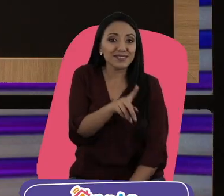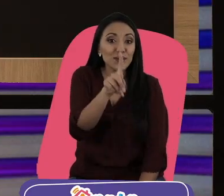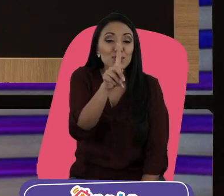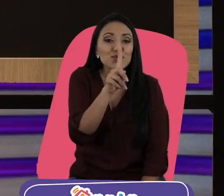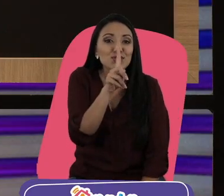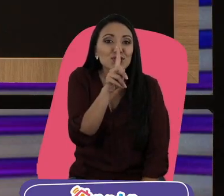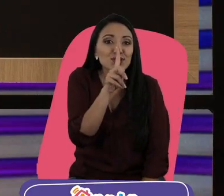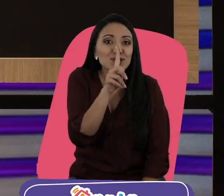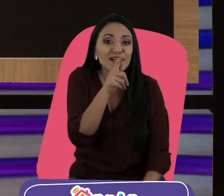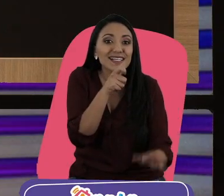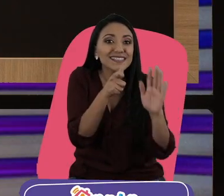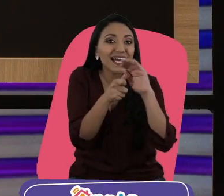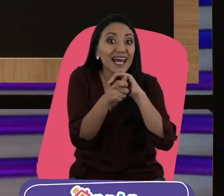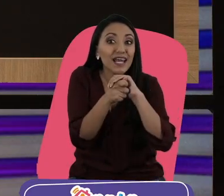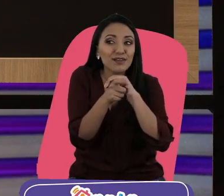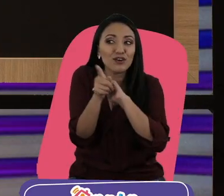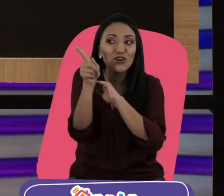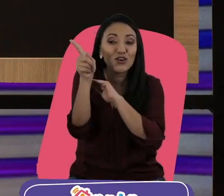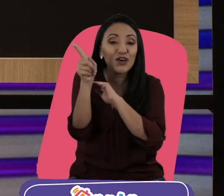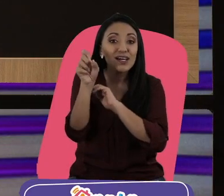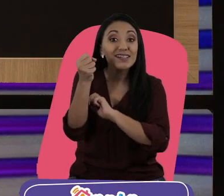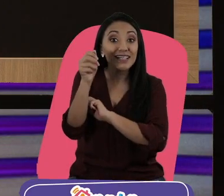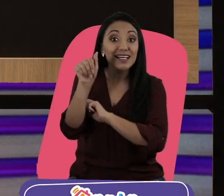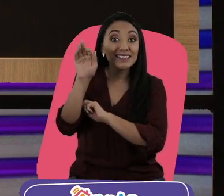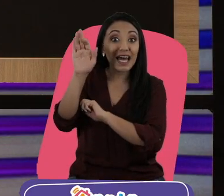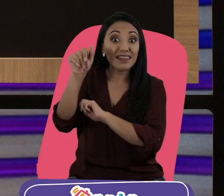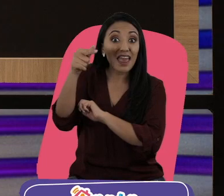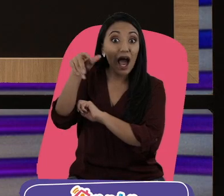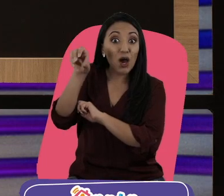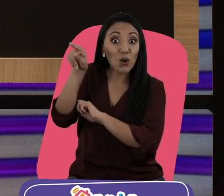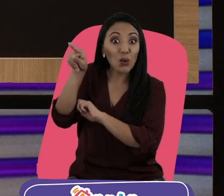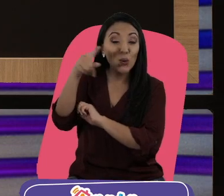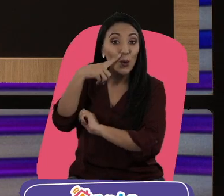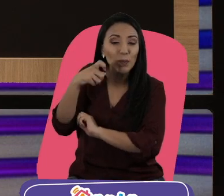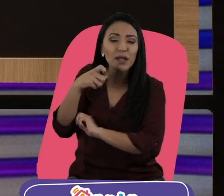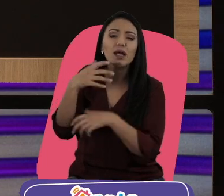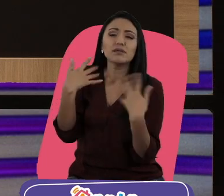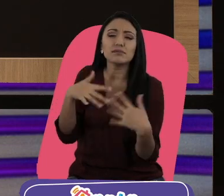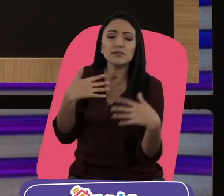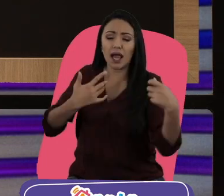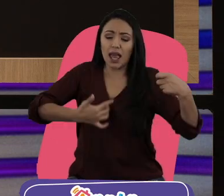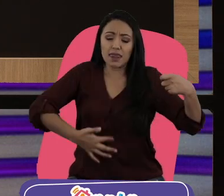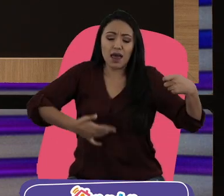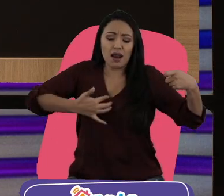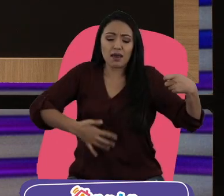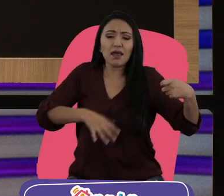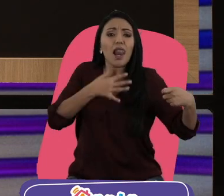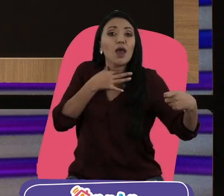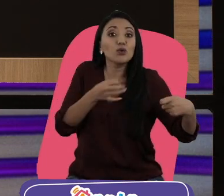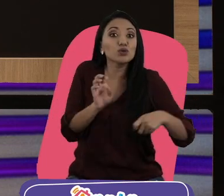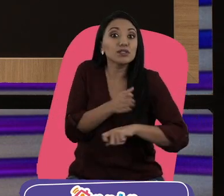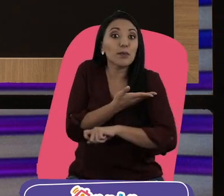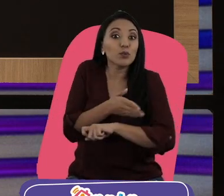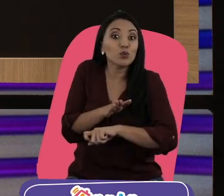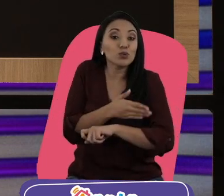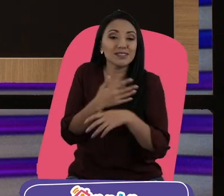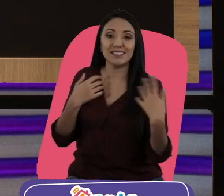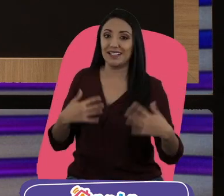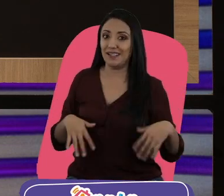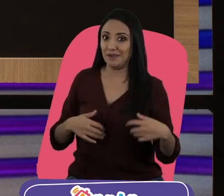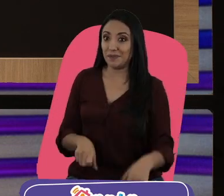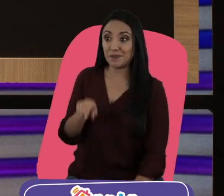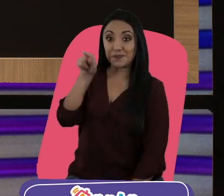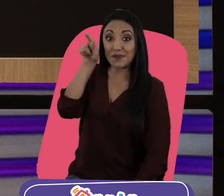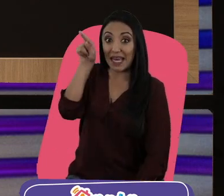un secreto. Santiago le encanta la música, toca la guitarra increíblemente. Y